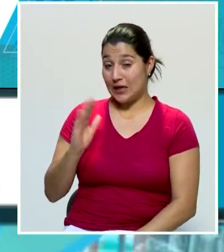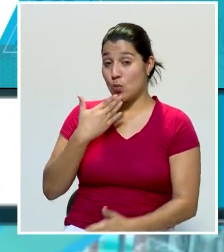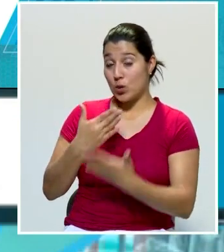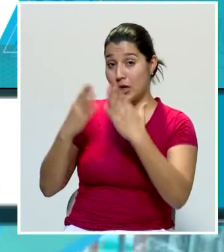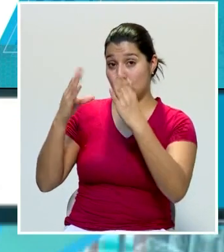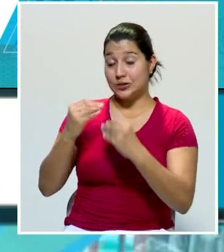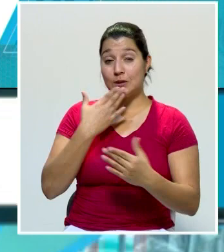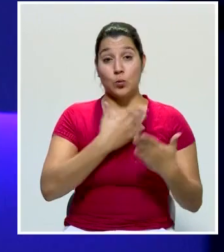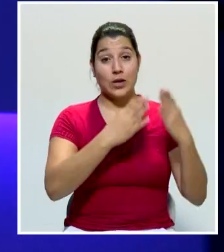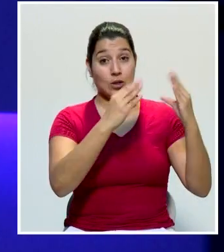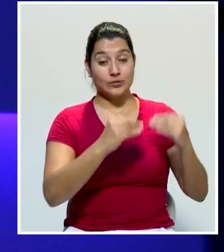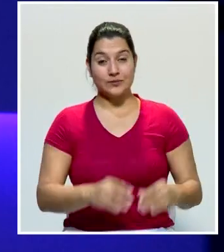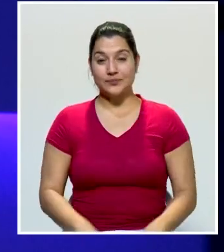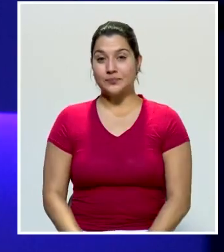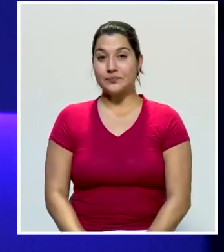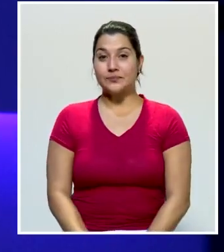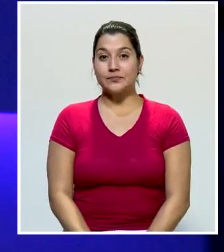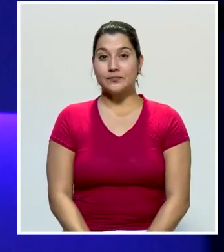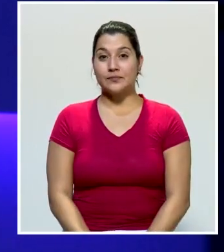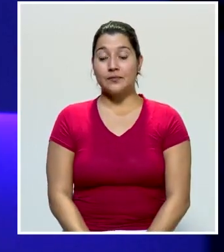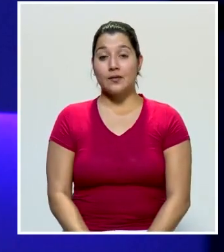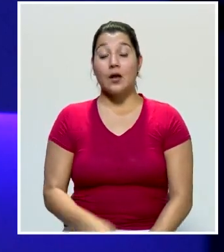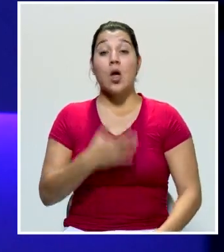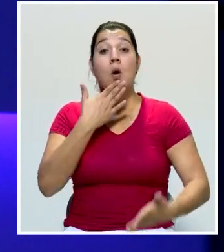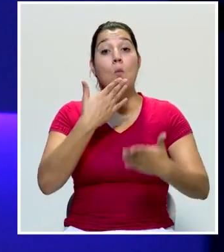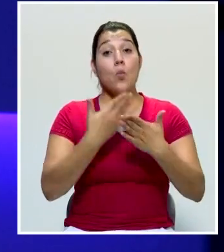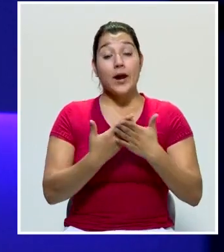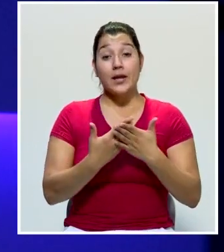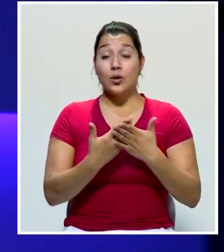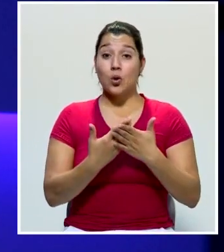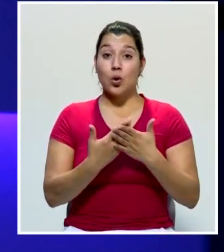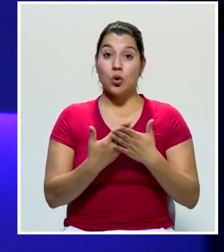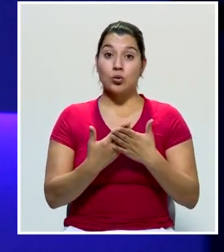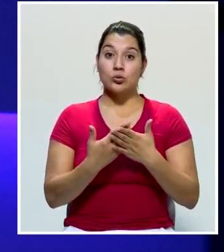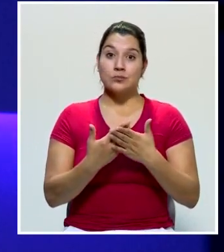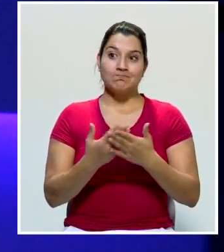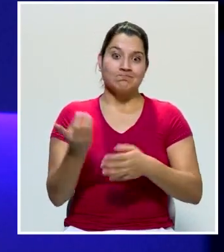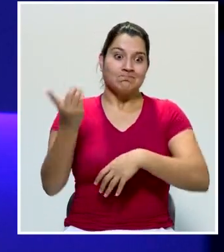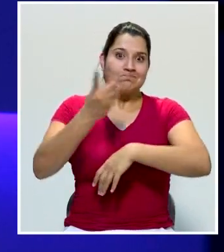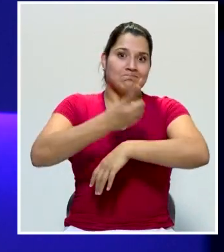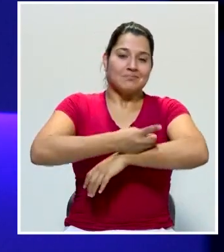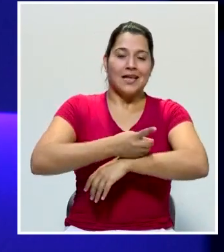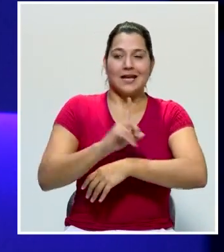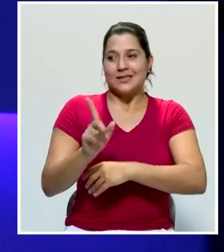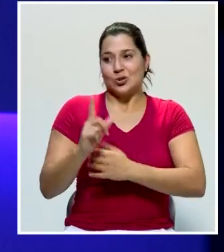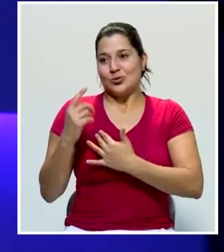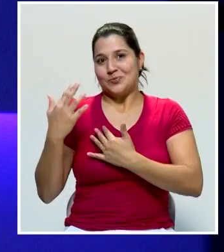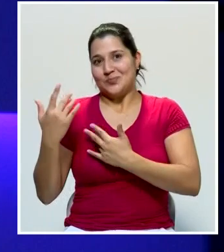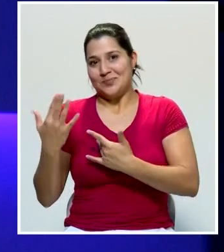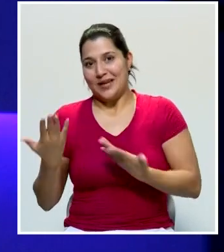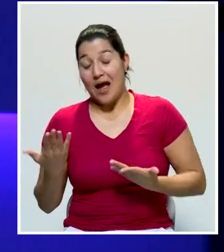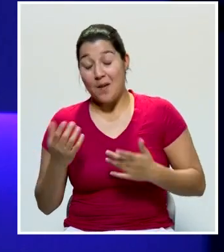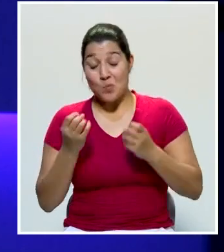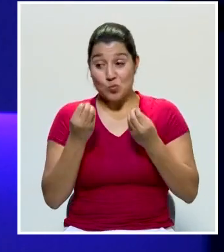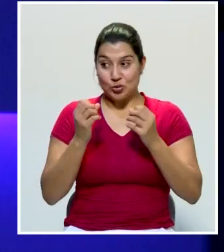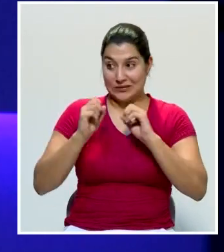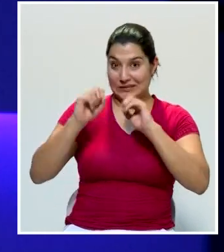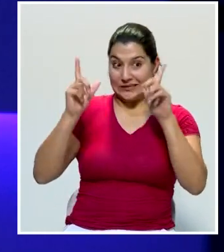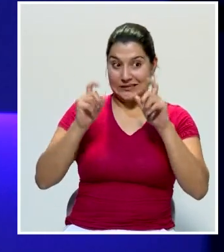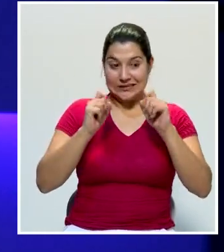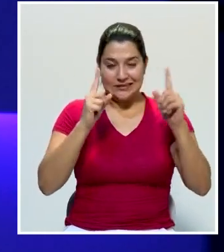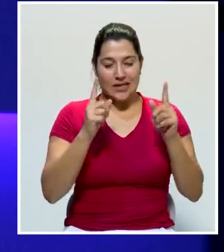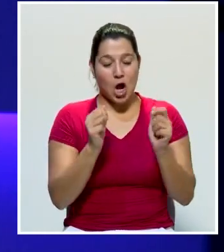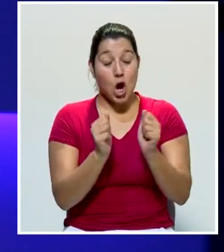buenas noches. Buenas noches. Bueno, son días muy inesperados, muy sorpresivos, con agendas